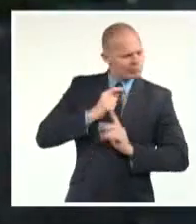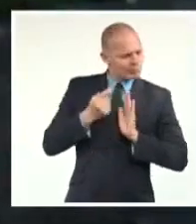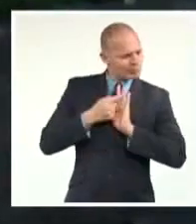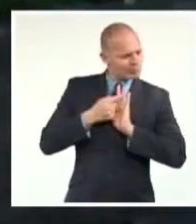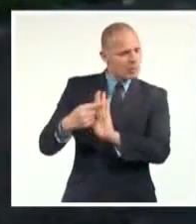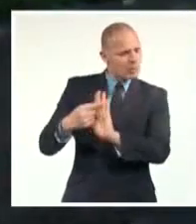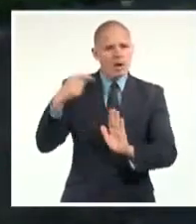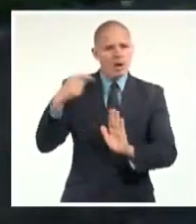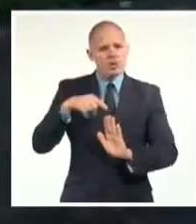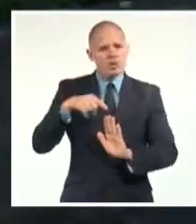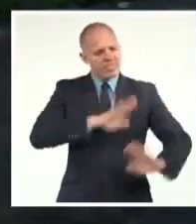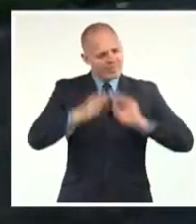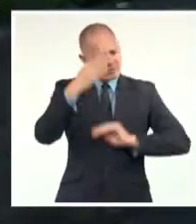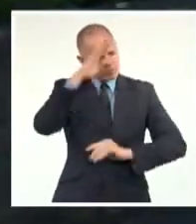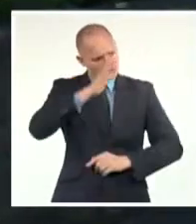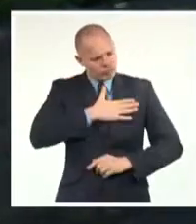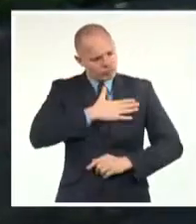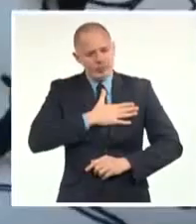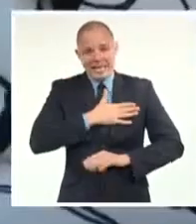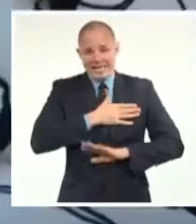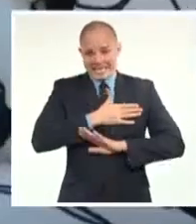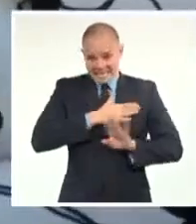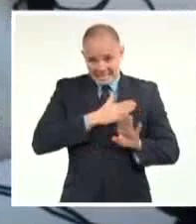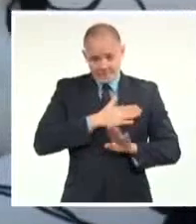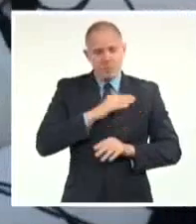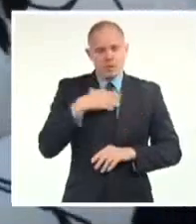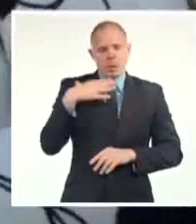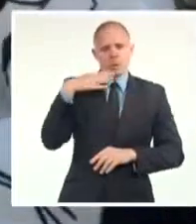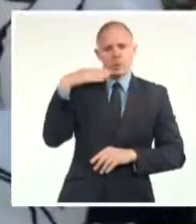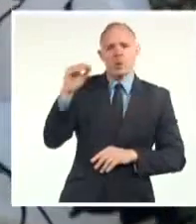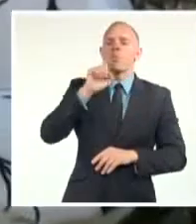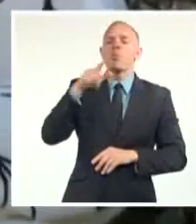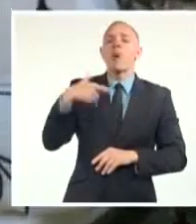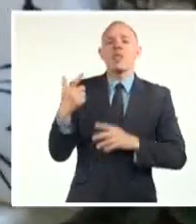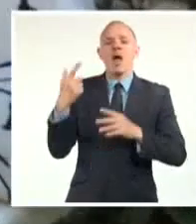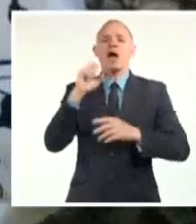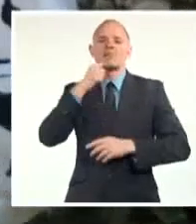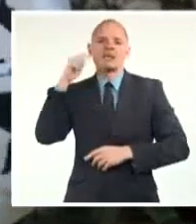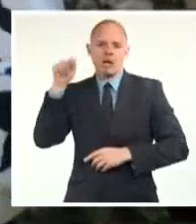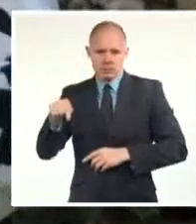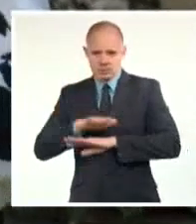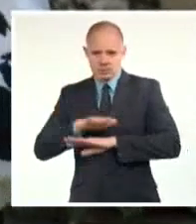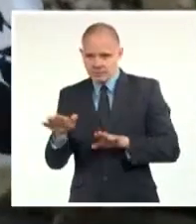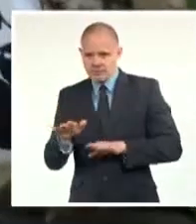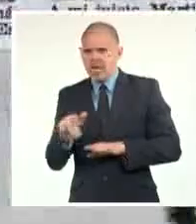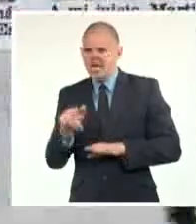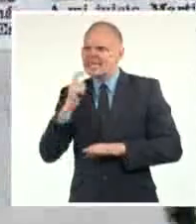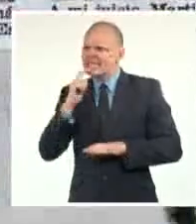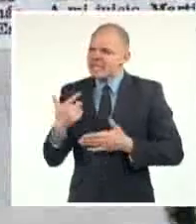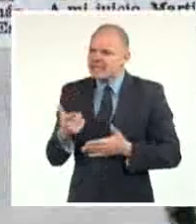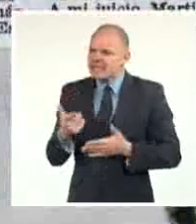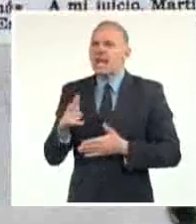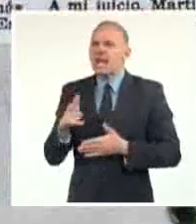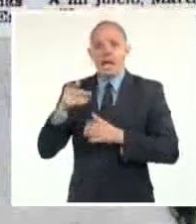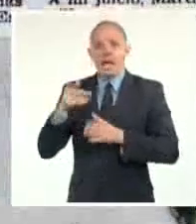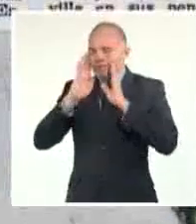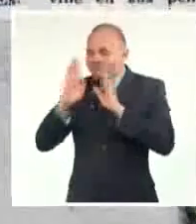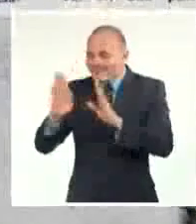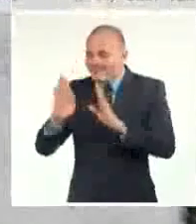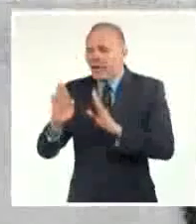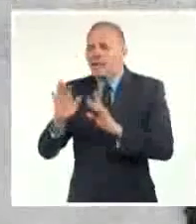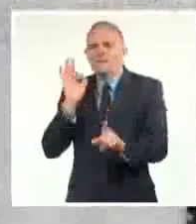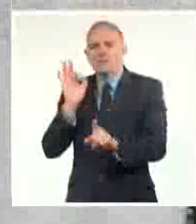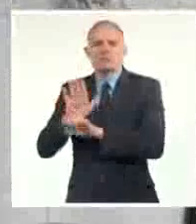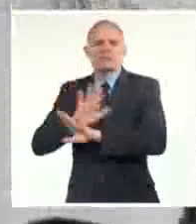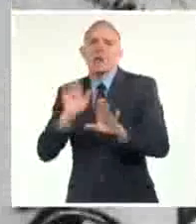y económico. Ya en Estados Unidos radicalizó su pensamiento y los reflejó en escenas norteamericanas. Por